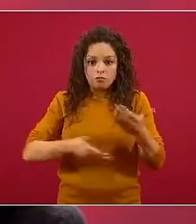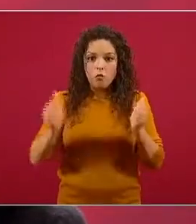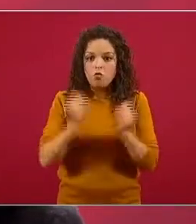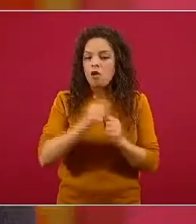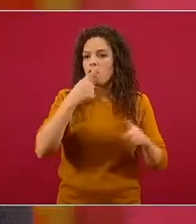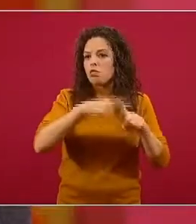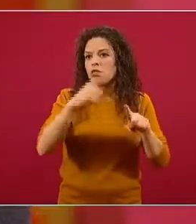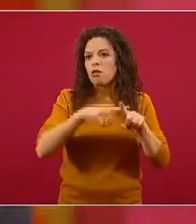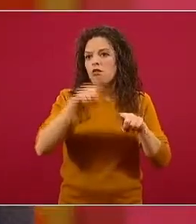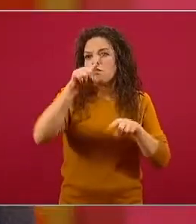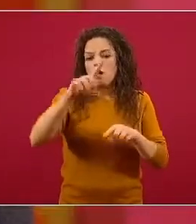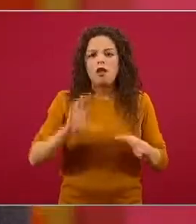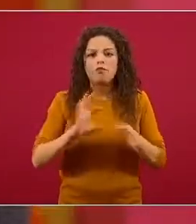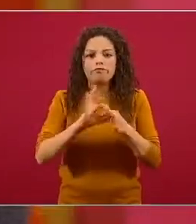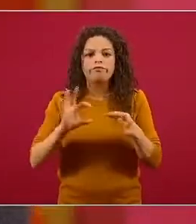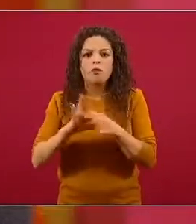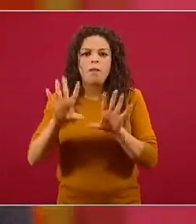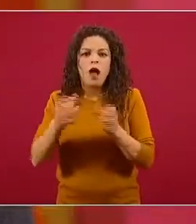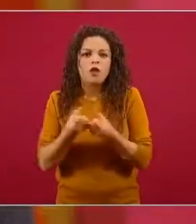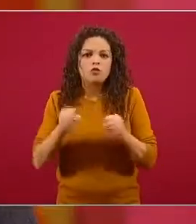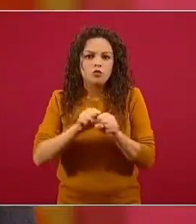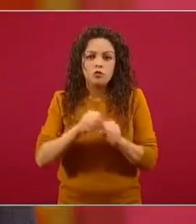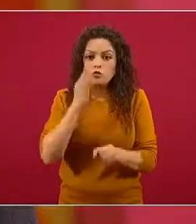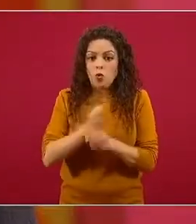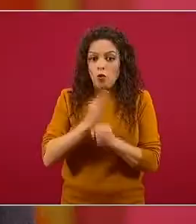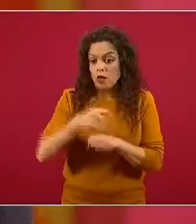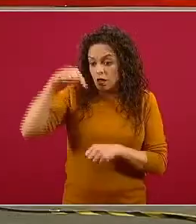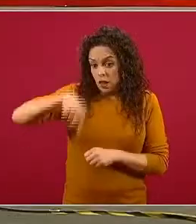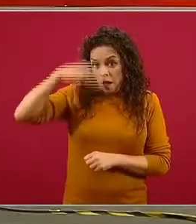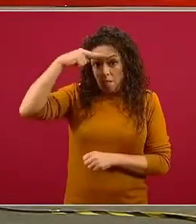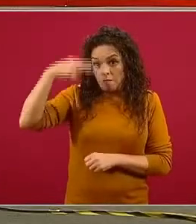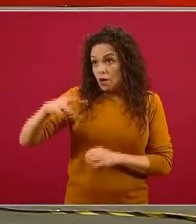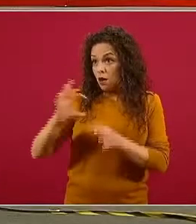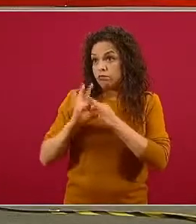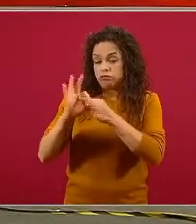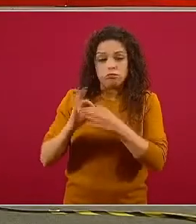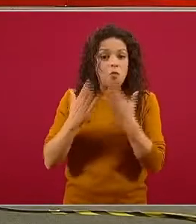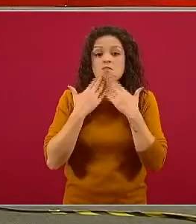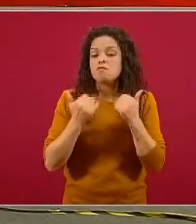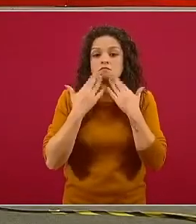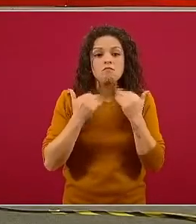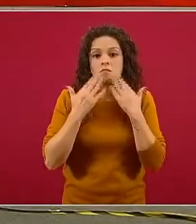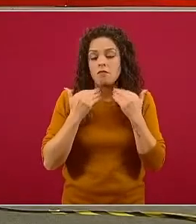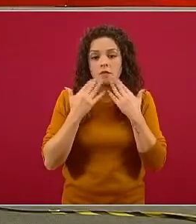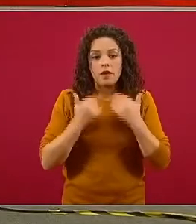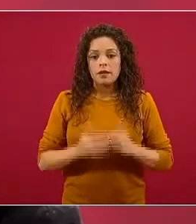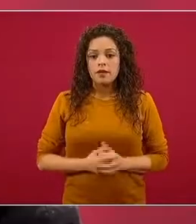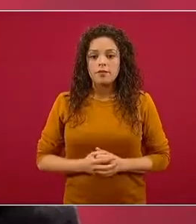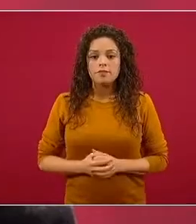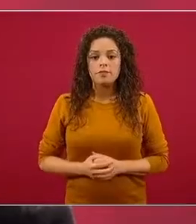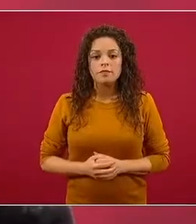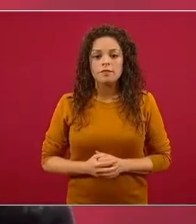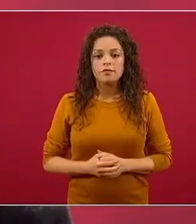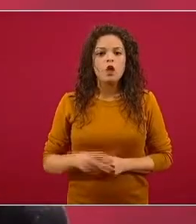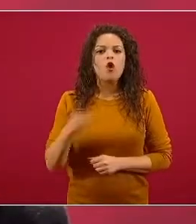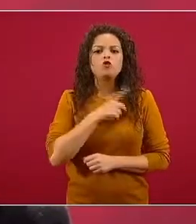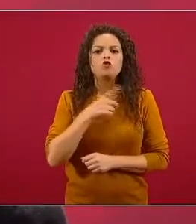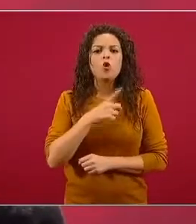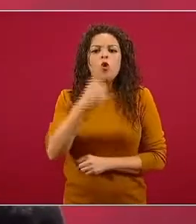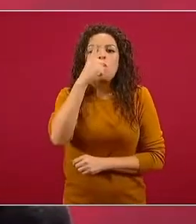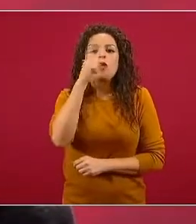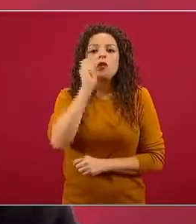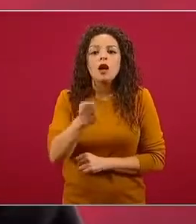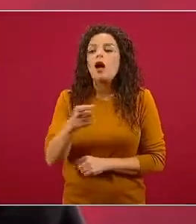alianzas. En este momento el gobierno de México no tiene relación alguna al respecto, excepto que hubo conversaciones